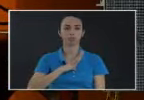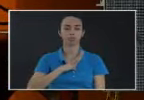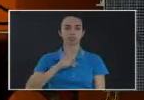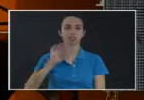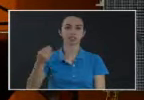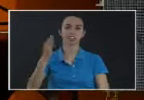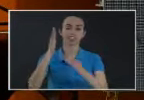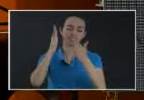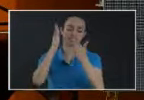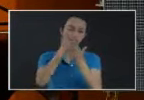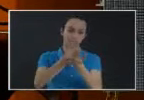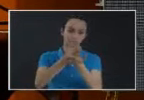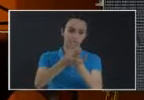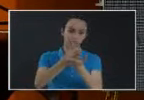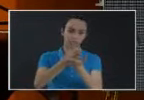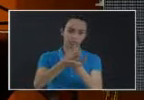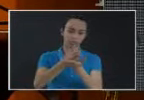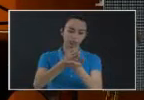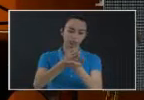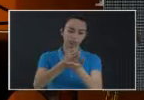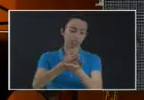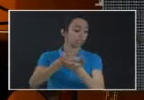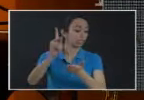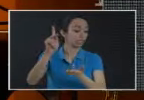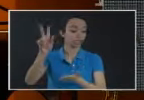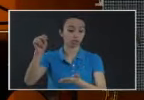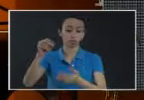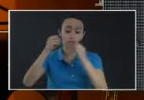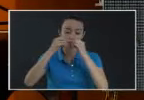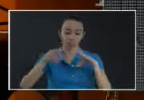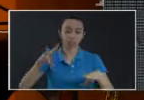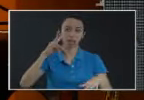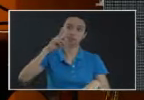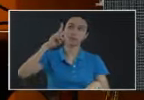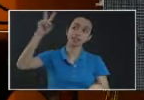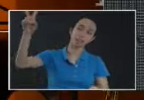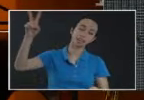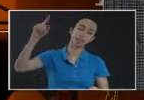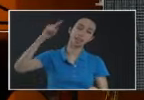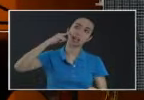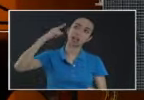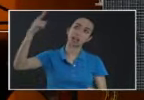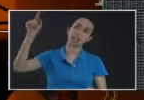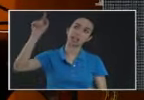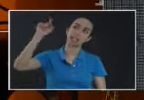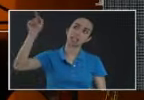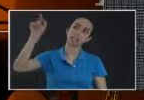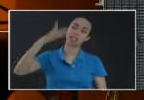que detenernos y no perder la mirada en ese Dios poderoso.